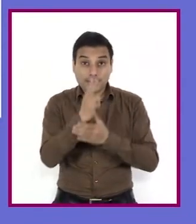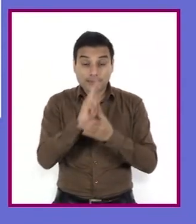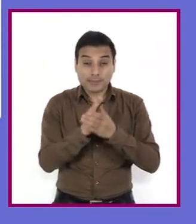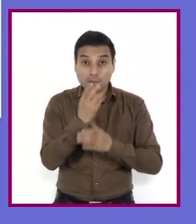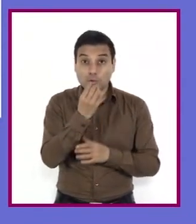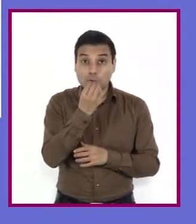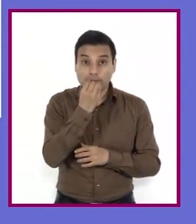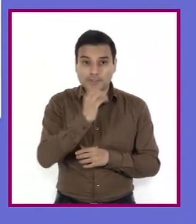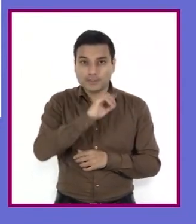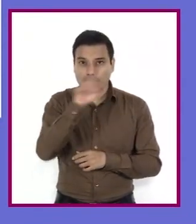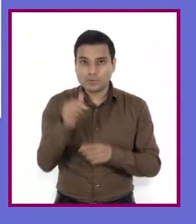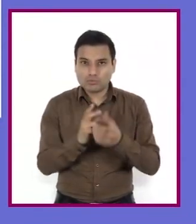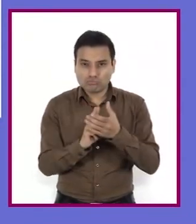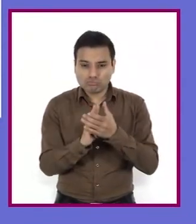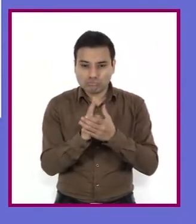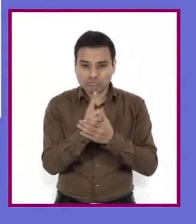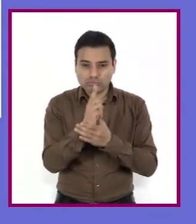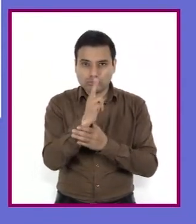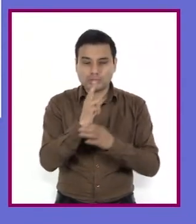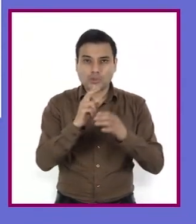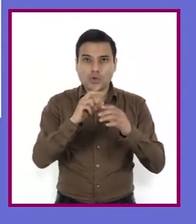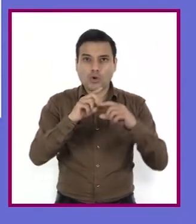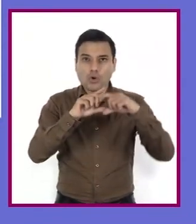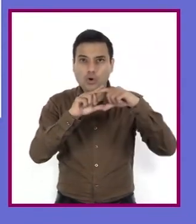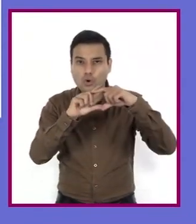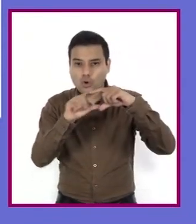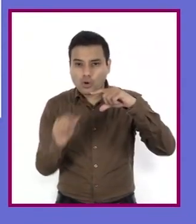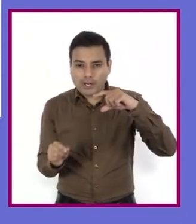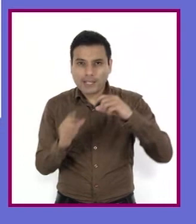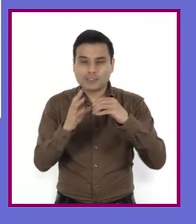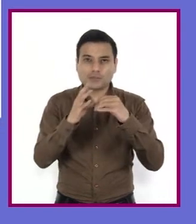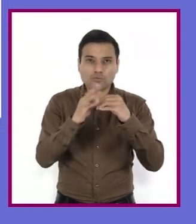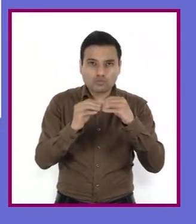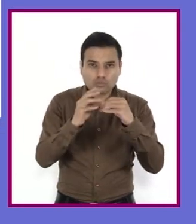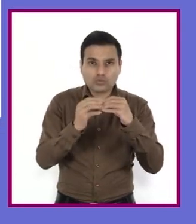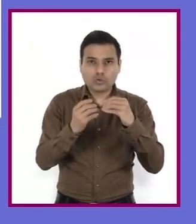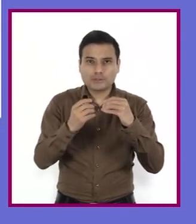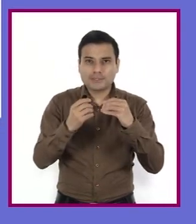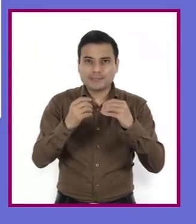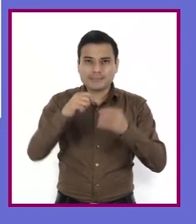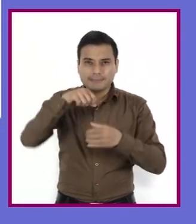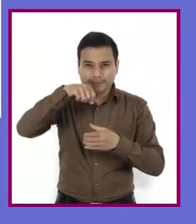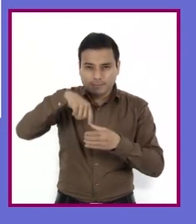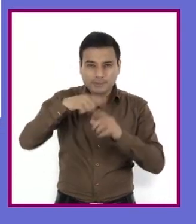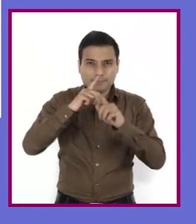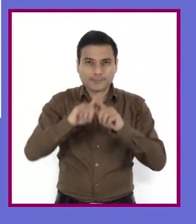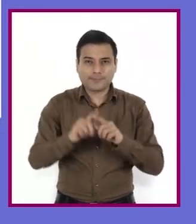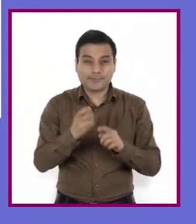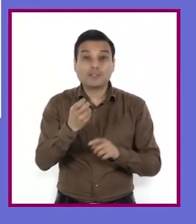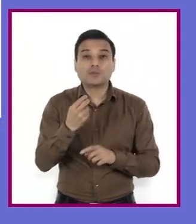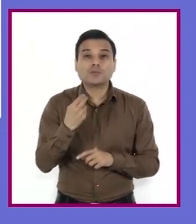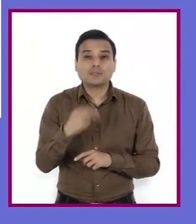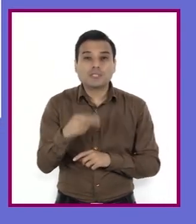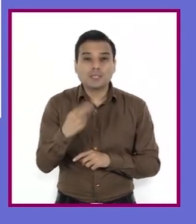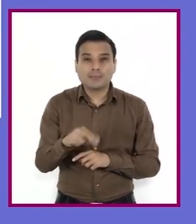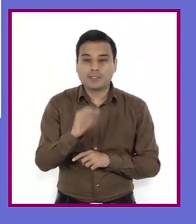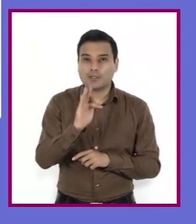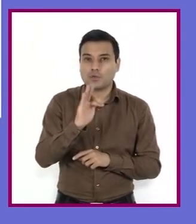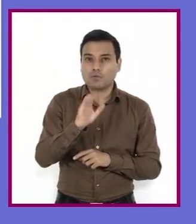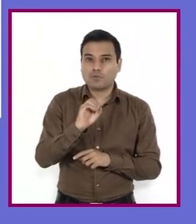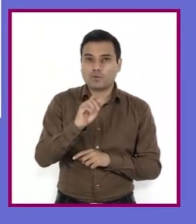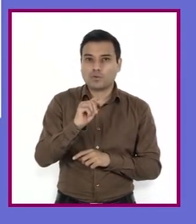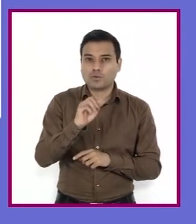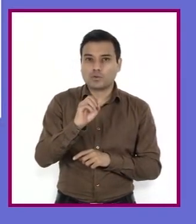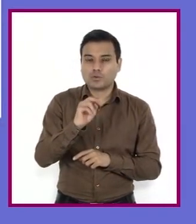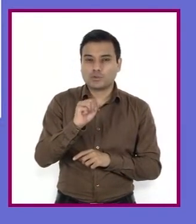y producir ramas, hojas, flores, frutos y semillas. A este proceso se le conoce como fotosíntesis.